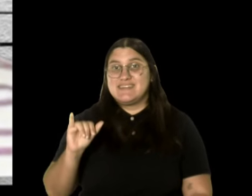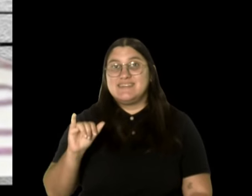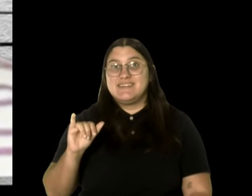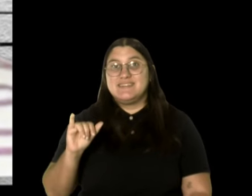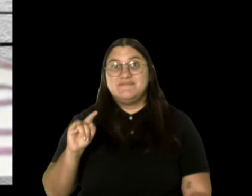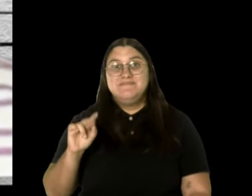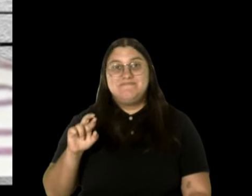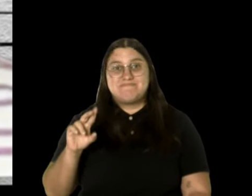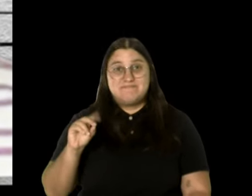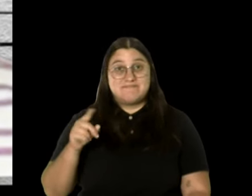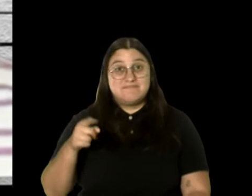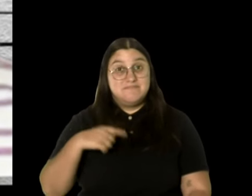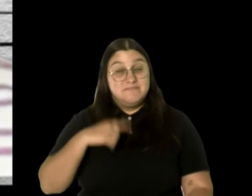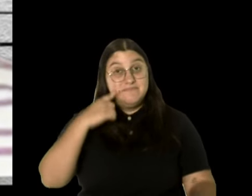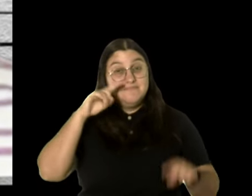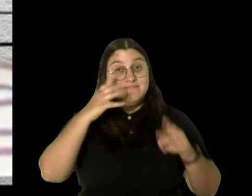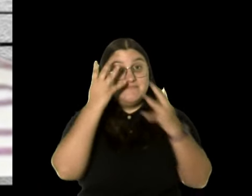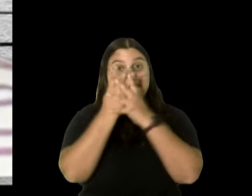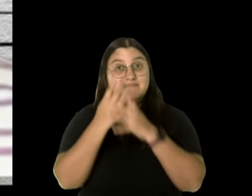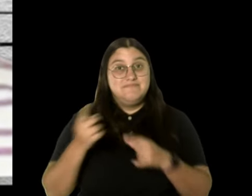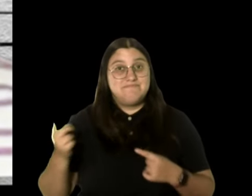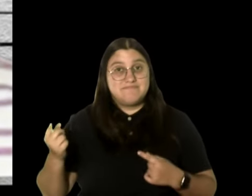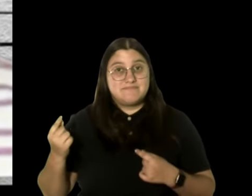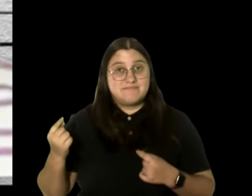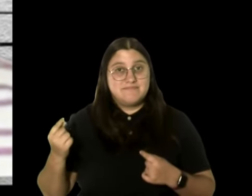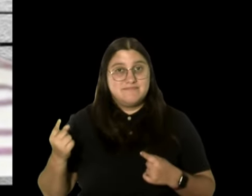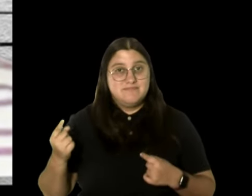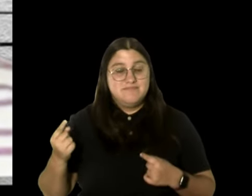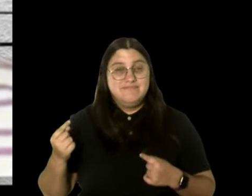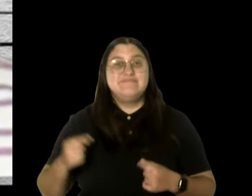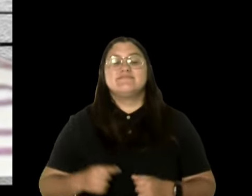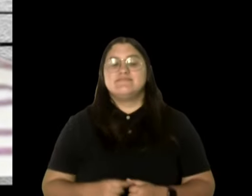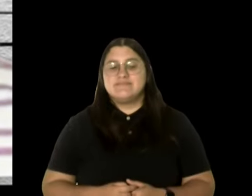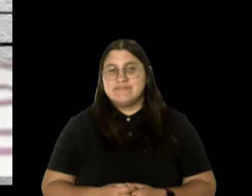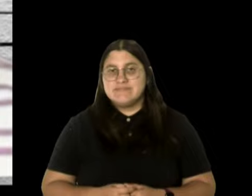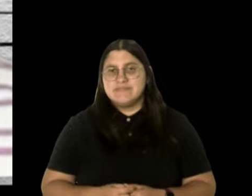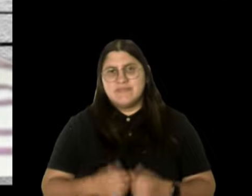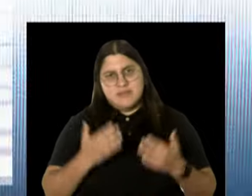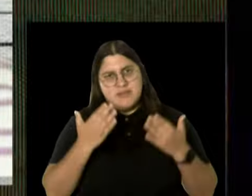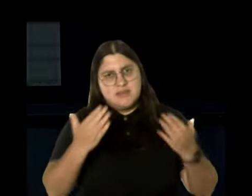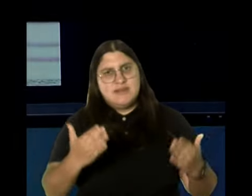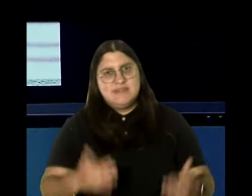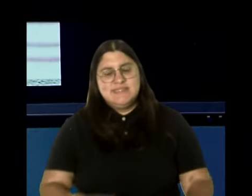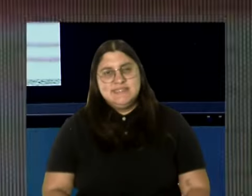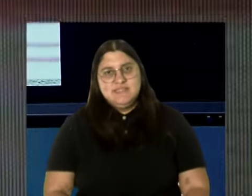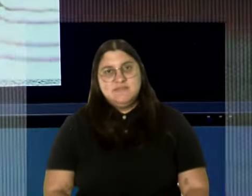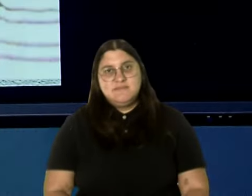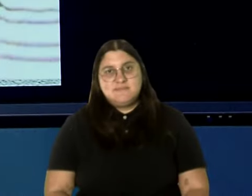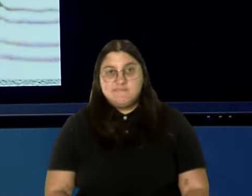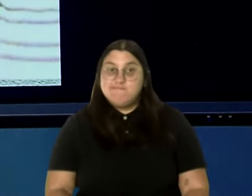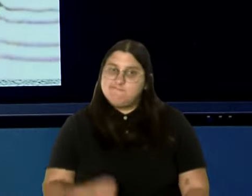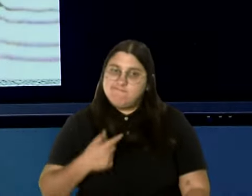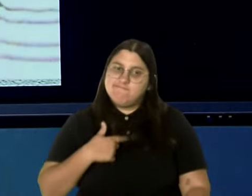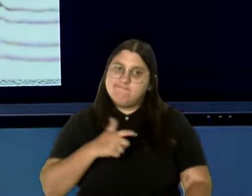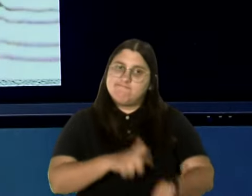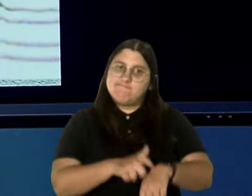individuo fue arrestado, pero hizo lo que yo he estado siempre mencionando, que se entreguen. Y aunque pasó un poquito de